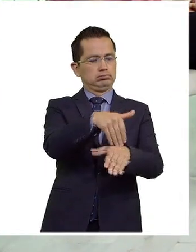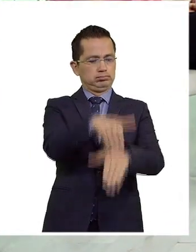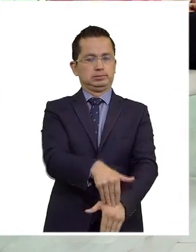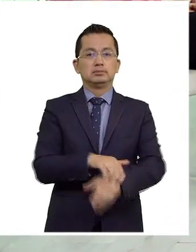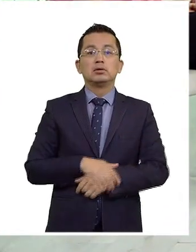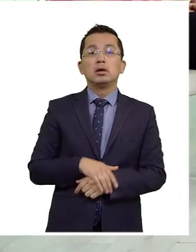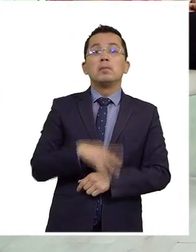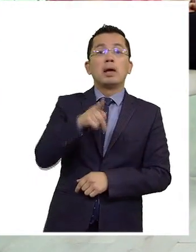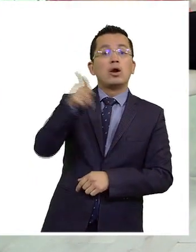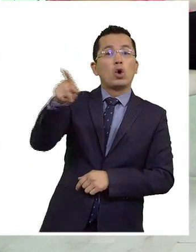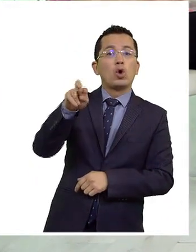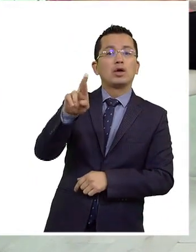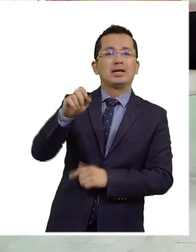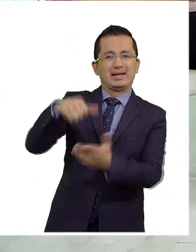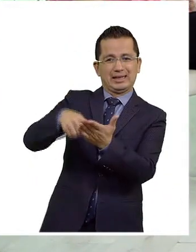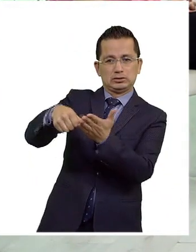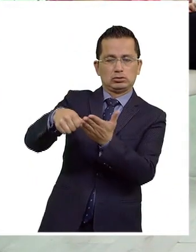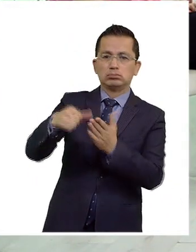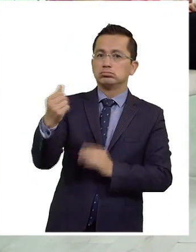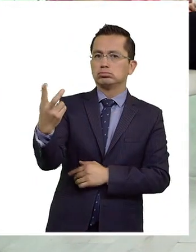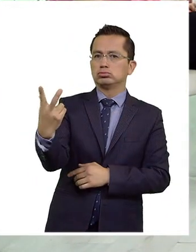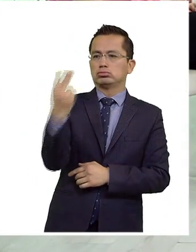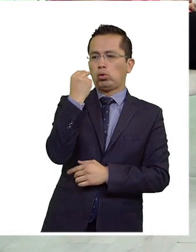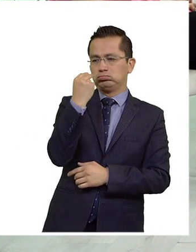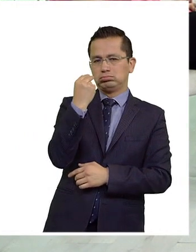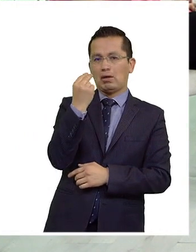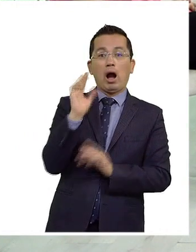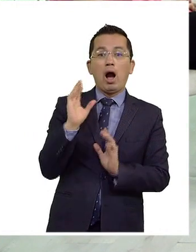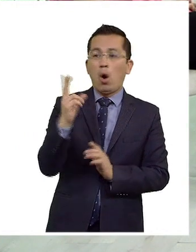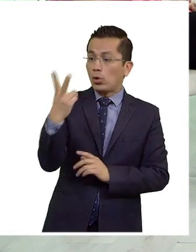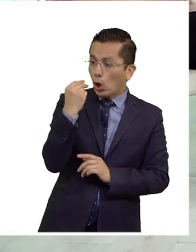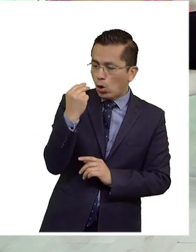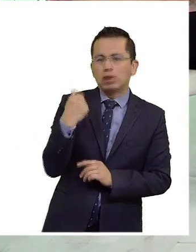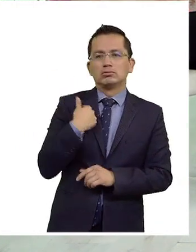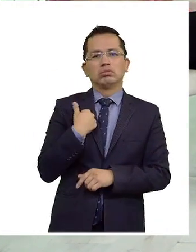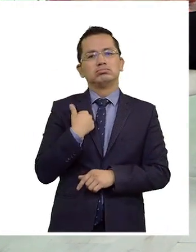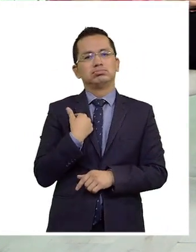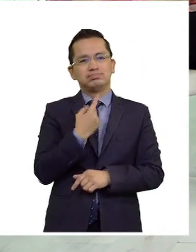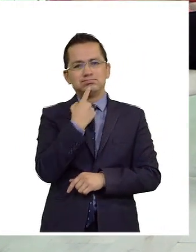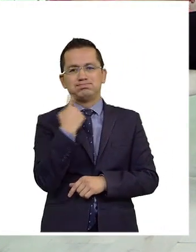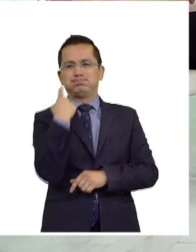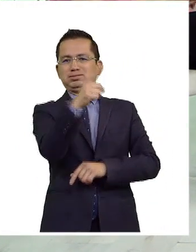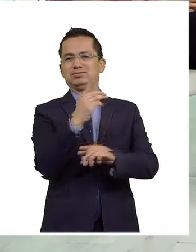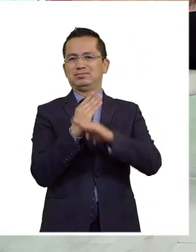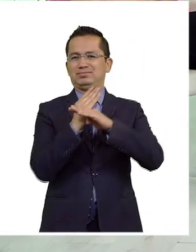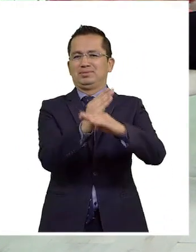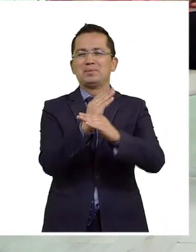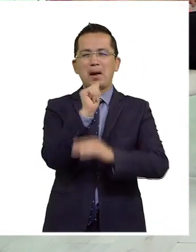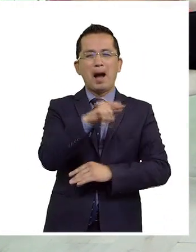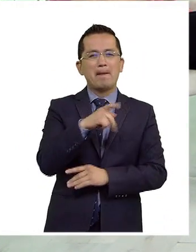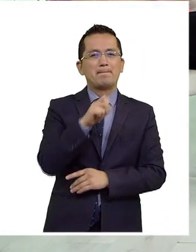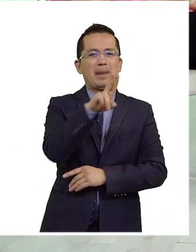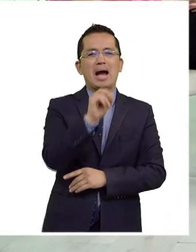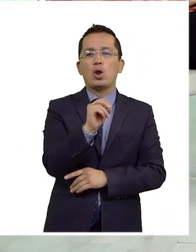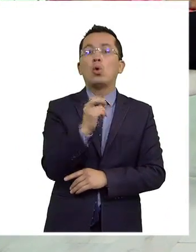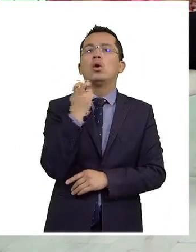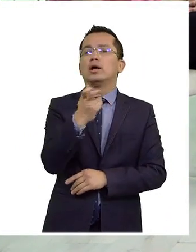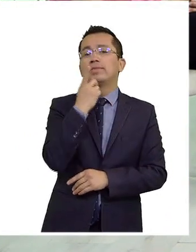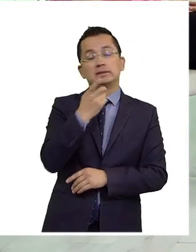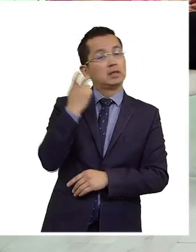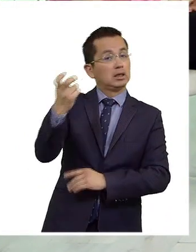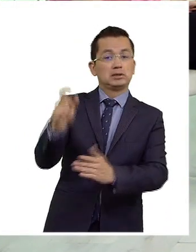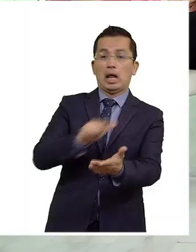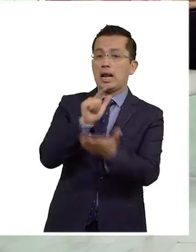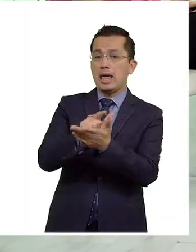civil dio oportunidad de presentar un amparo como una ley que discrimina, es